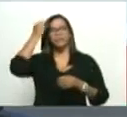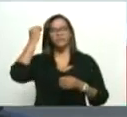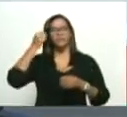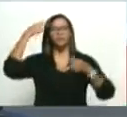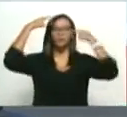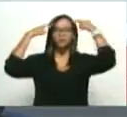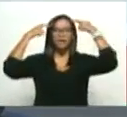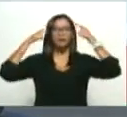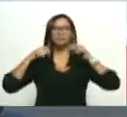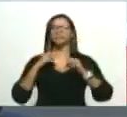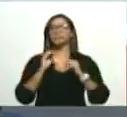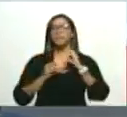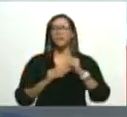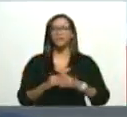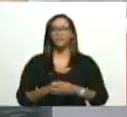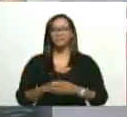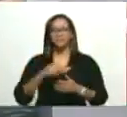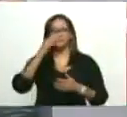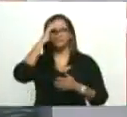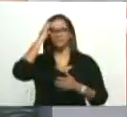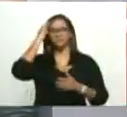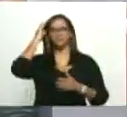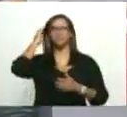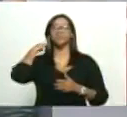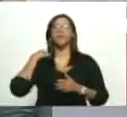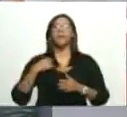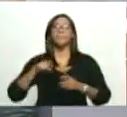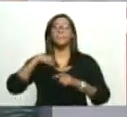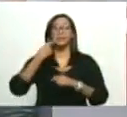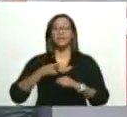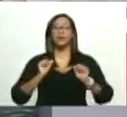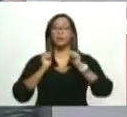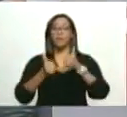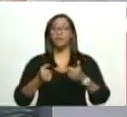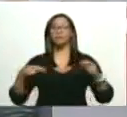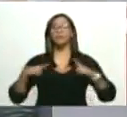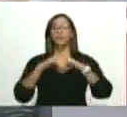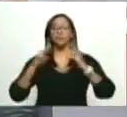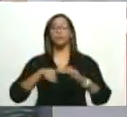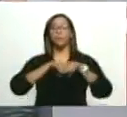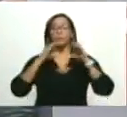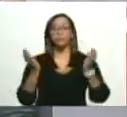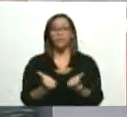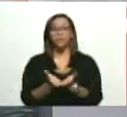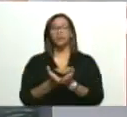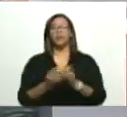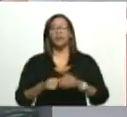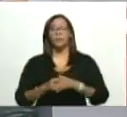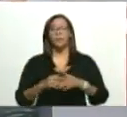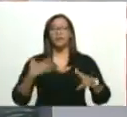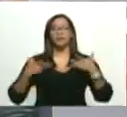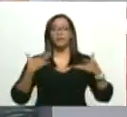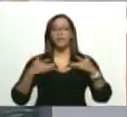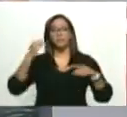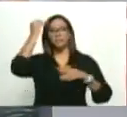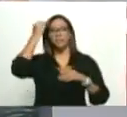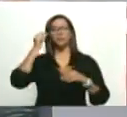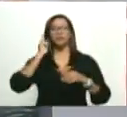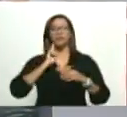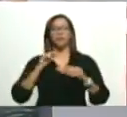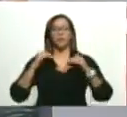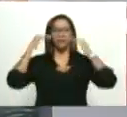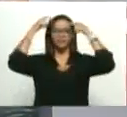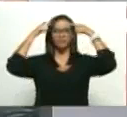Chávez. ¿De qué estamos hablando? Bueno, sí, mañana comienza el gran encuentro mundial por la vigencia del pensamiento bolivariano del comandante Hugo